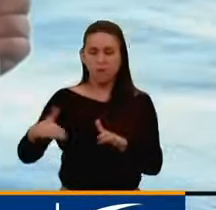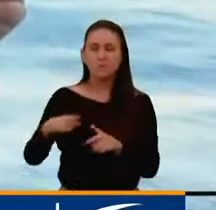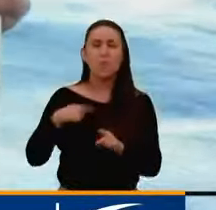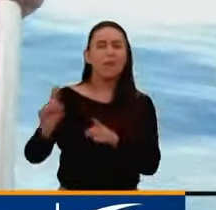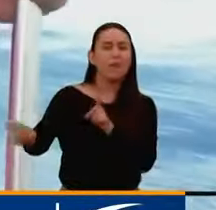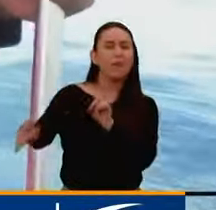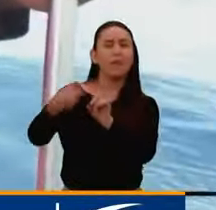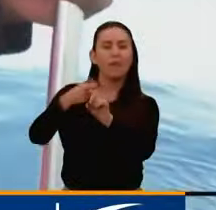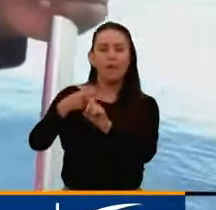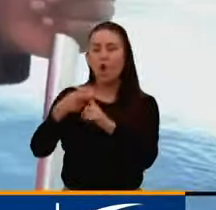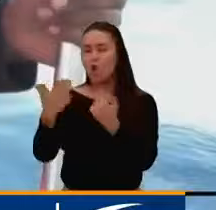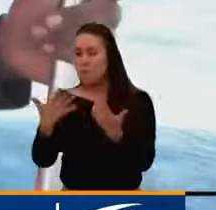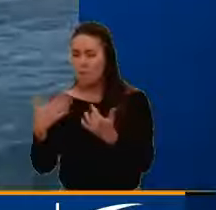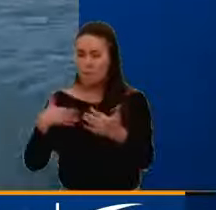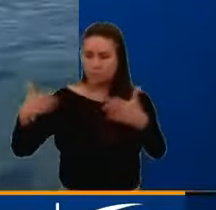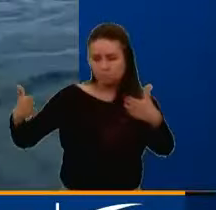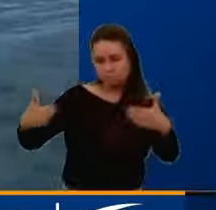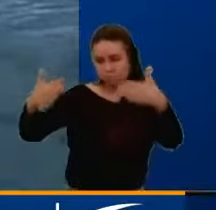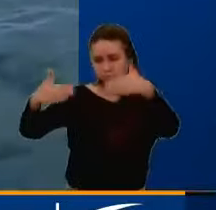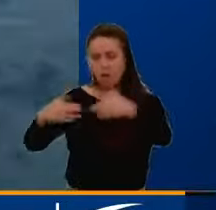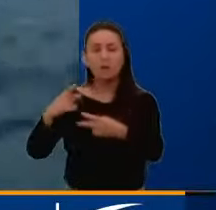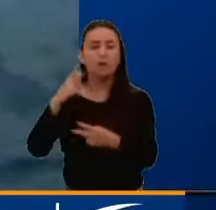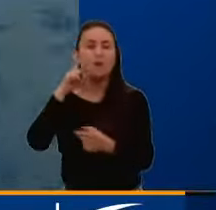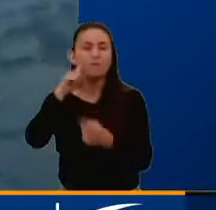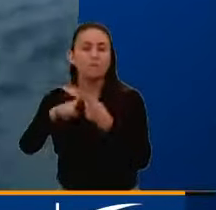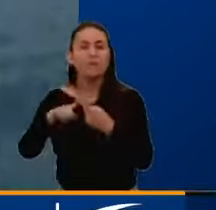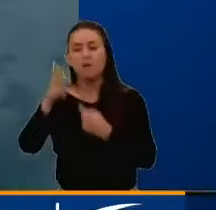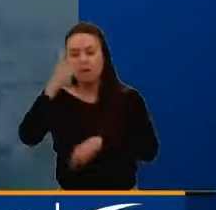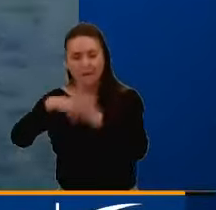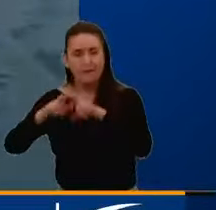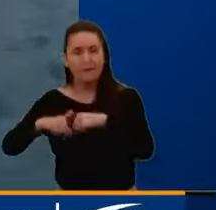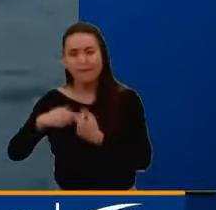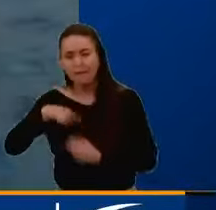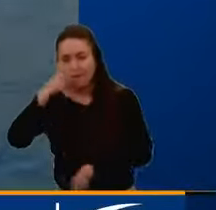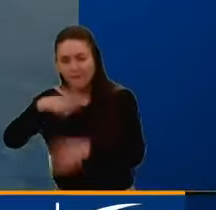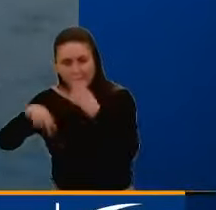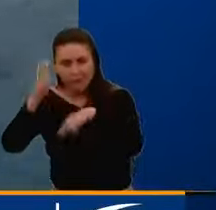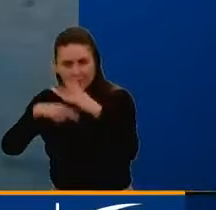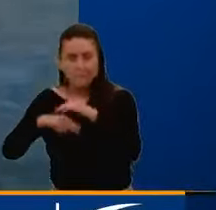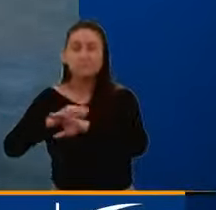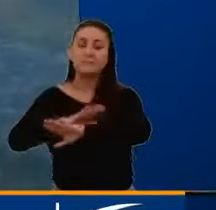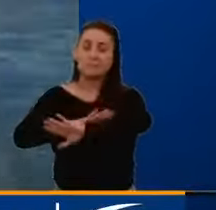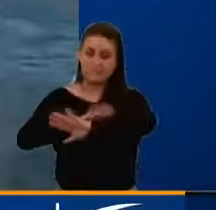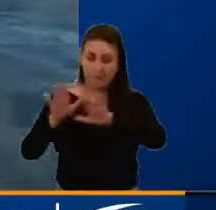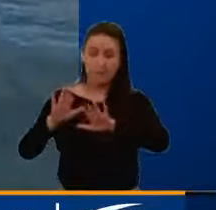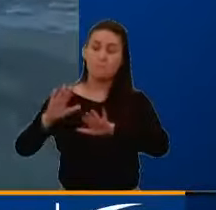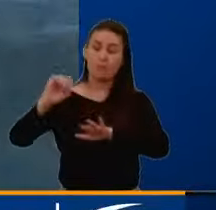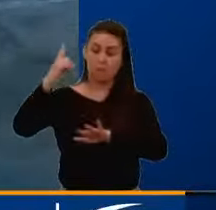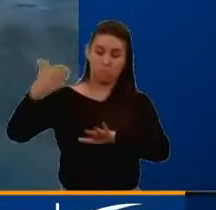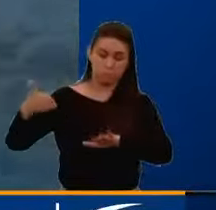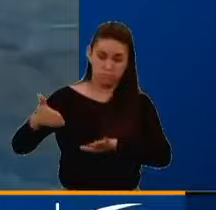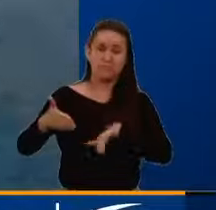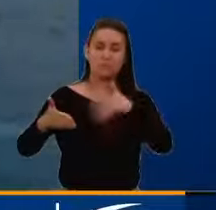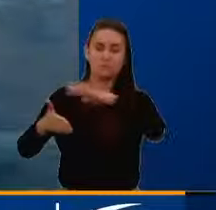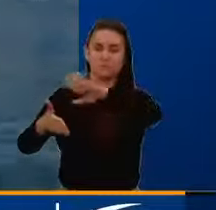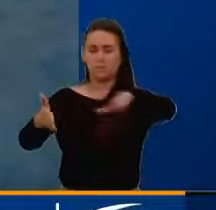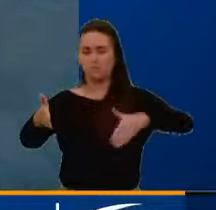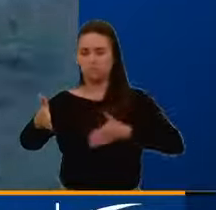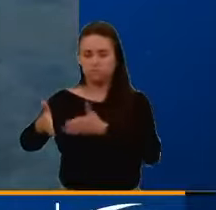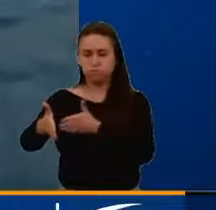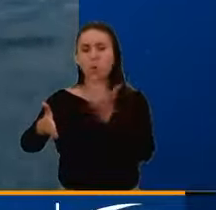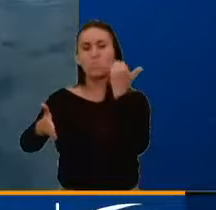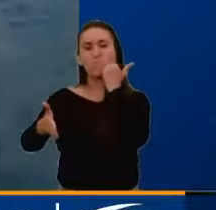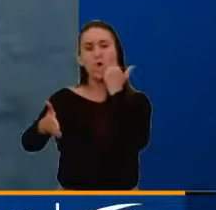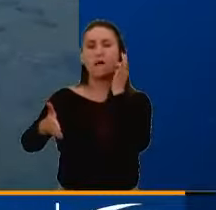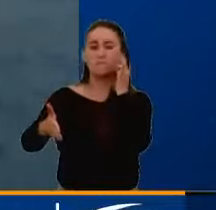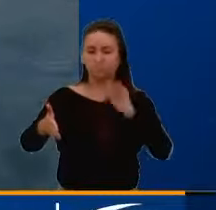que están buscando aparearse. Van llegando también las hembras que vienen a tener el proceso de gestación y a terminar su